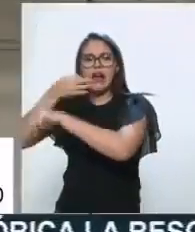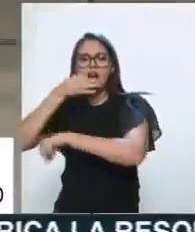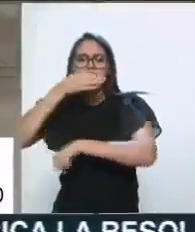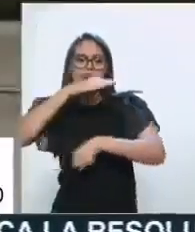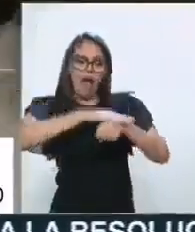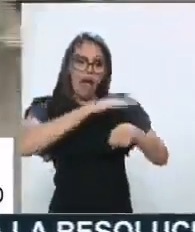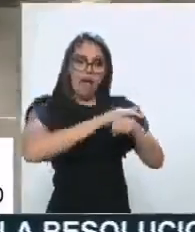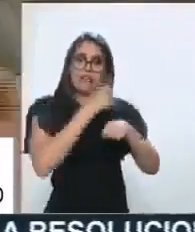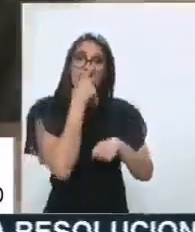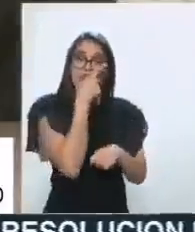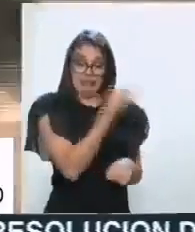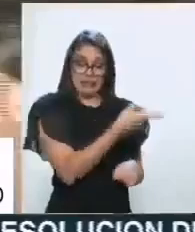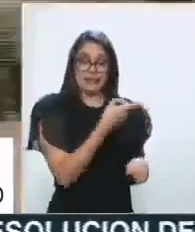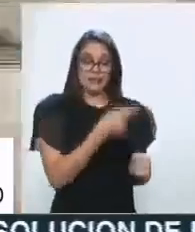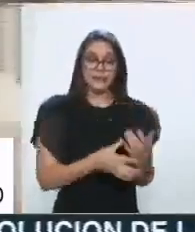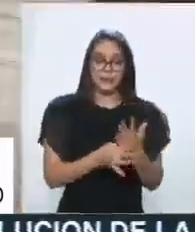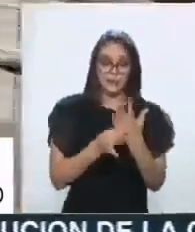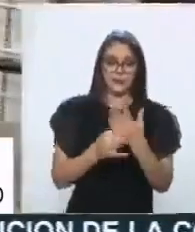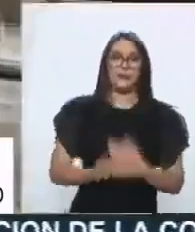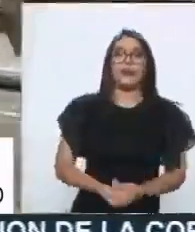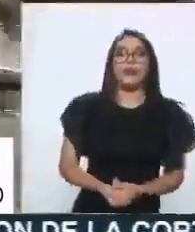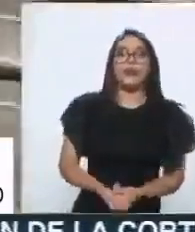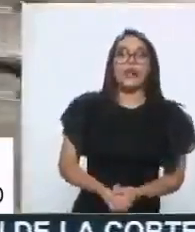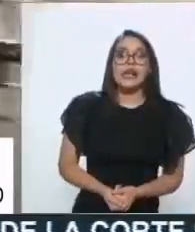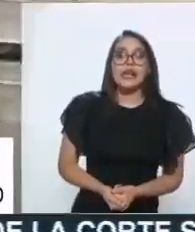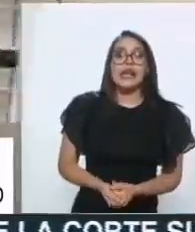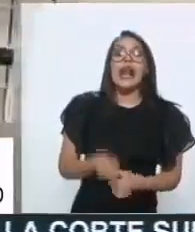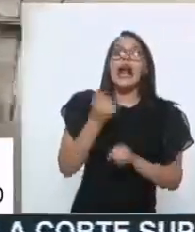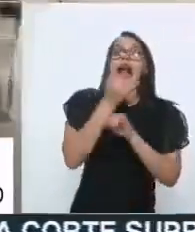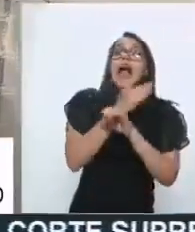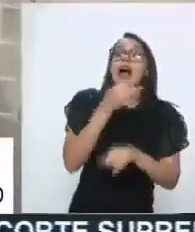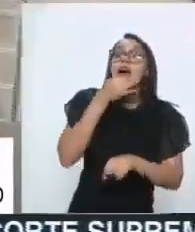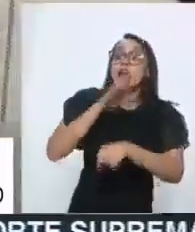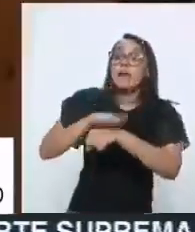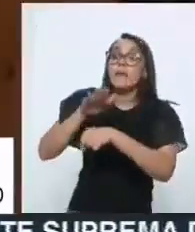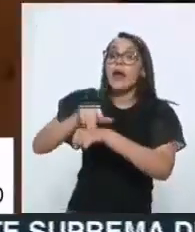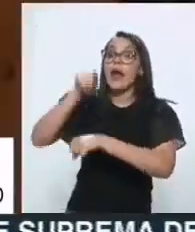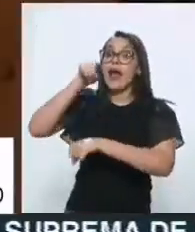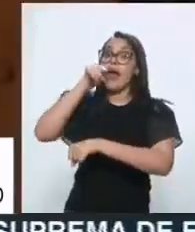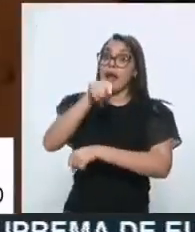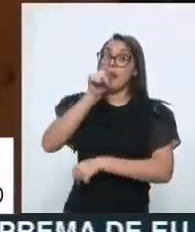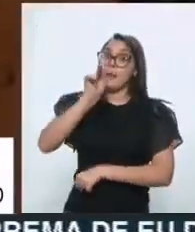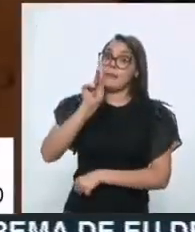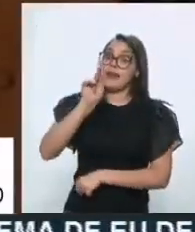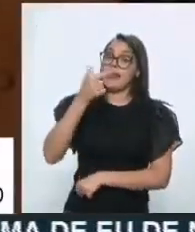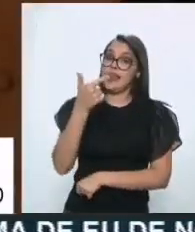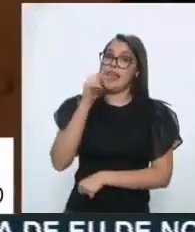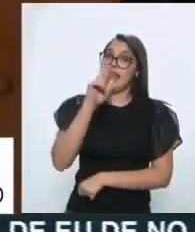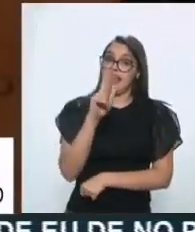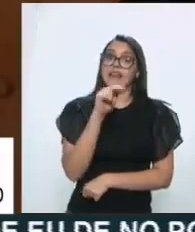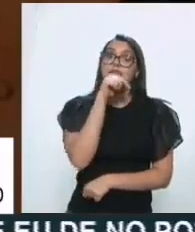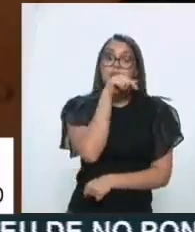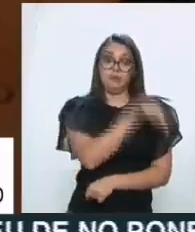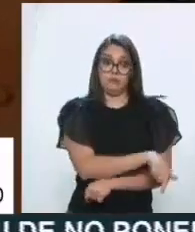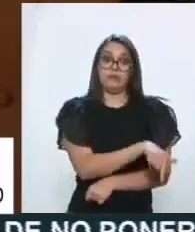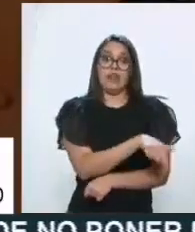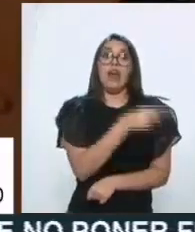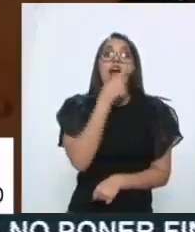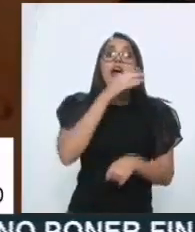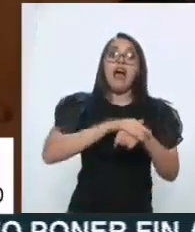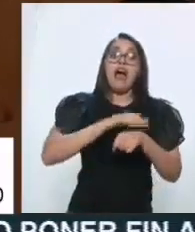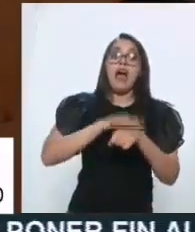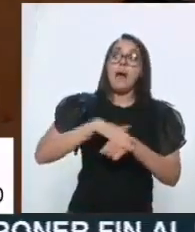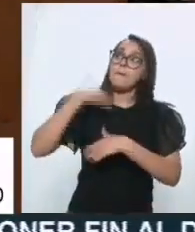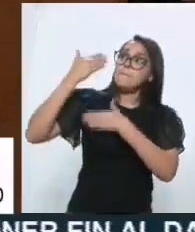cito textualmente, se informó detalladamente a representantes de la PGR Seido sobre la planeación y operación